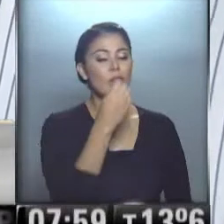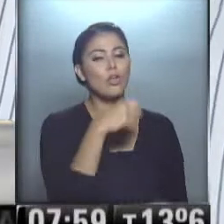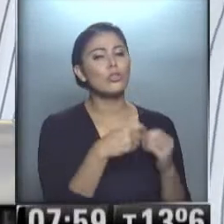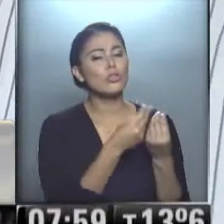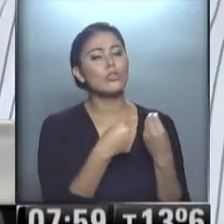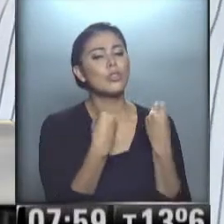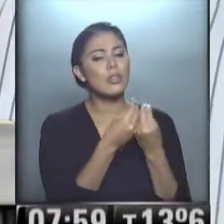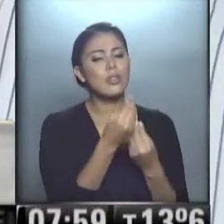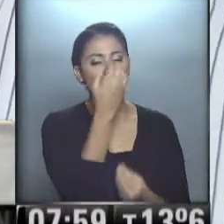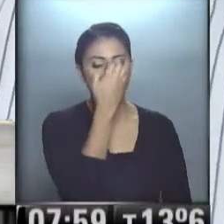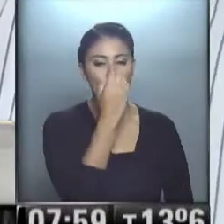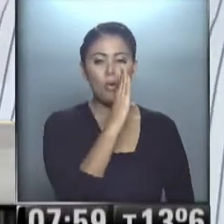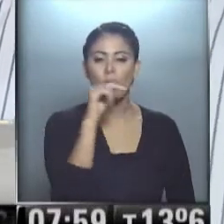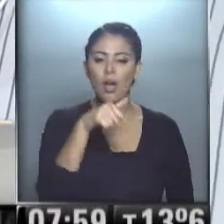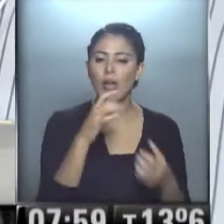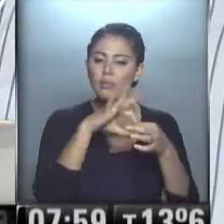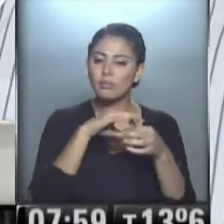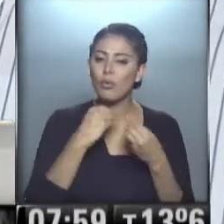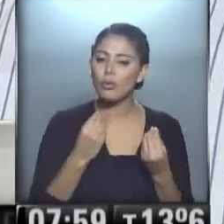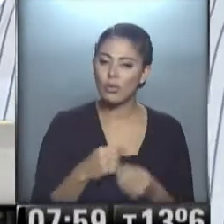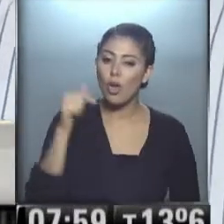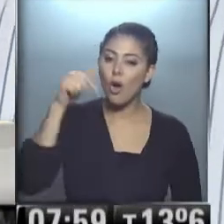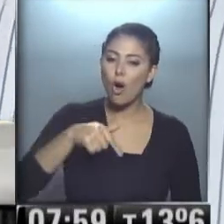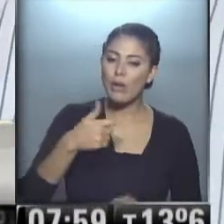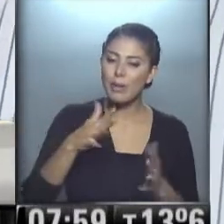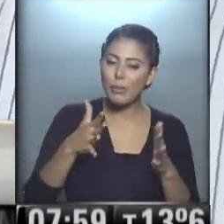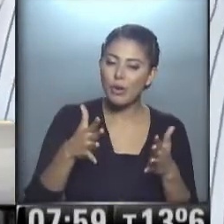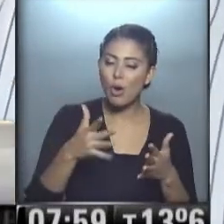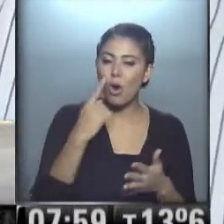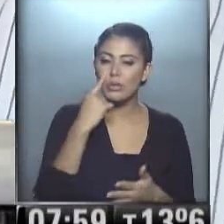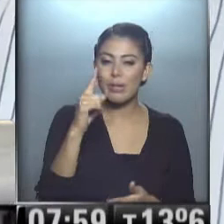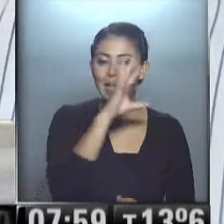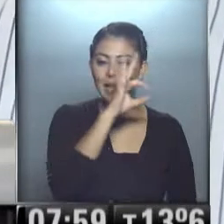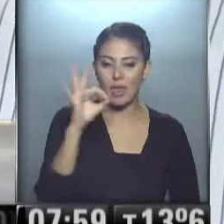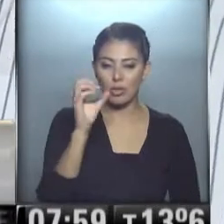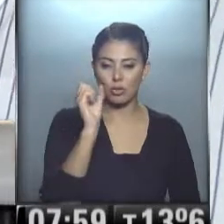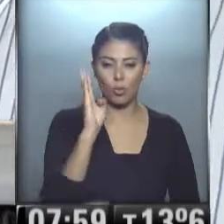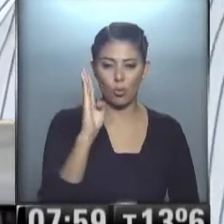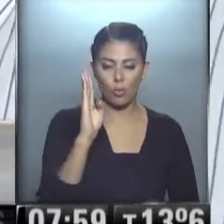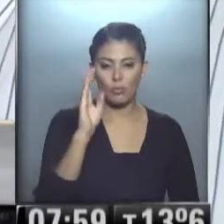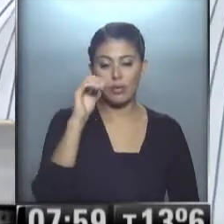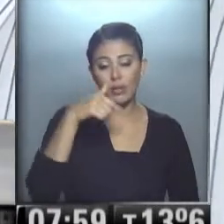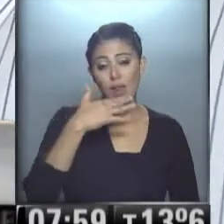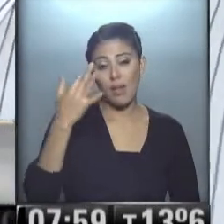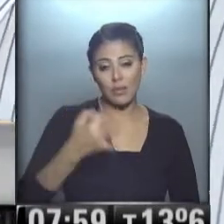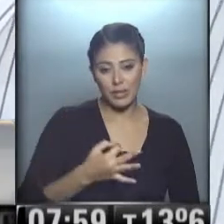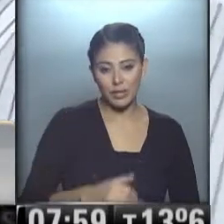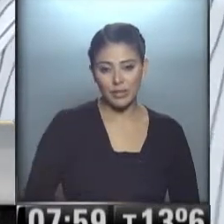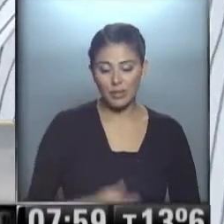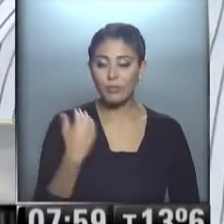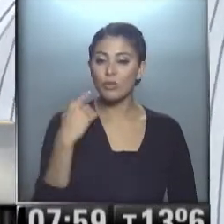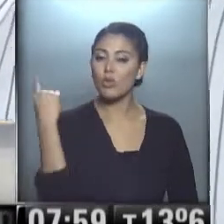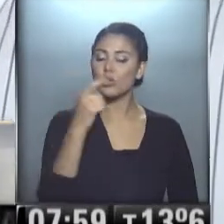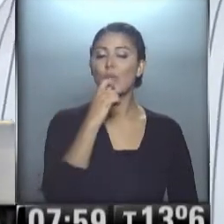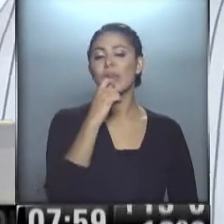Clubes conforman la unión en este momento? Mirá, hoy está más o menos en 1.500 clubes. Esto es una realidad, de lo cual nosotros,